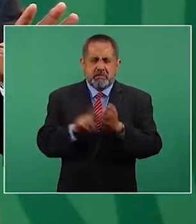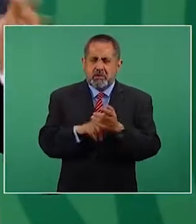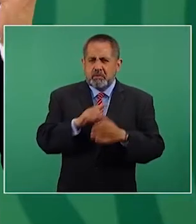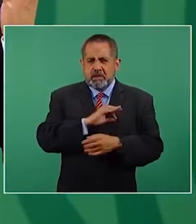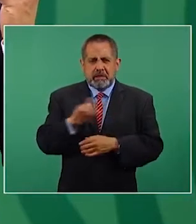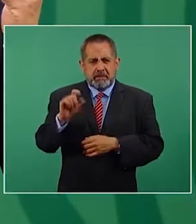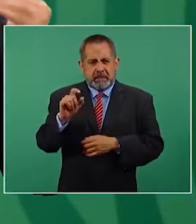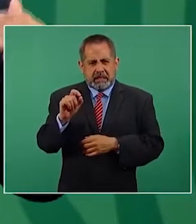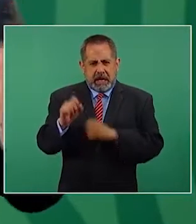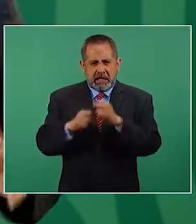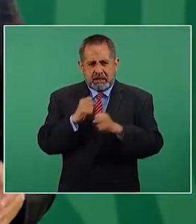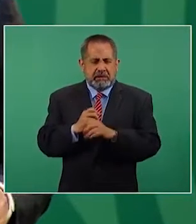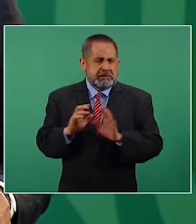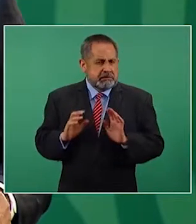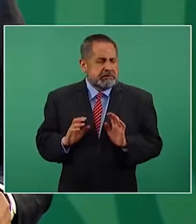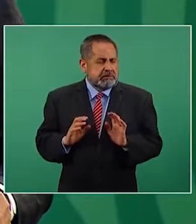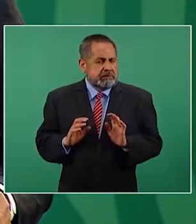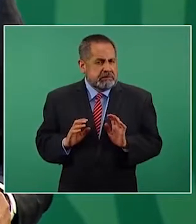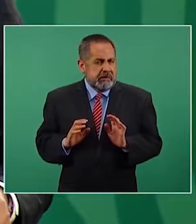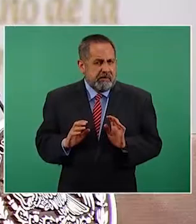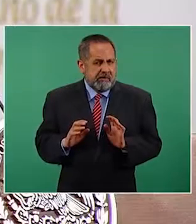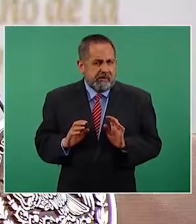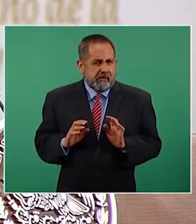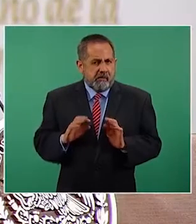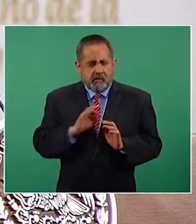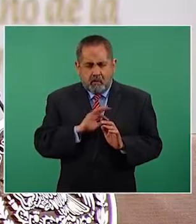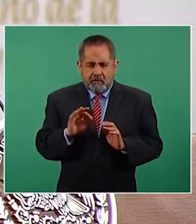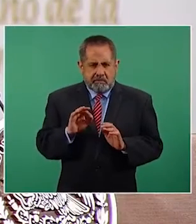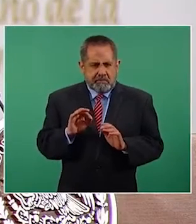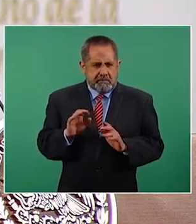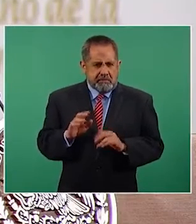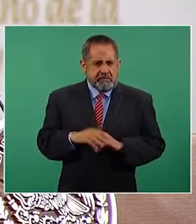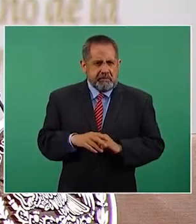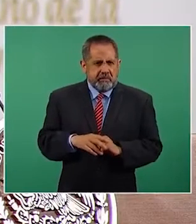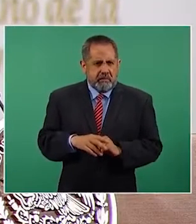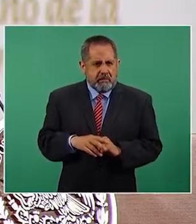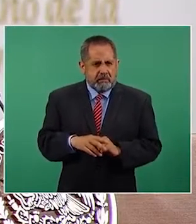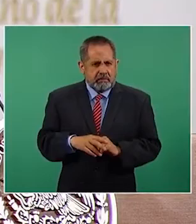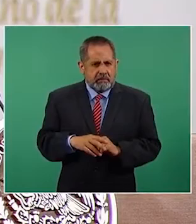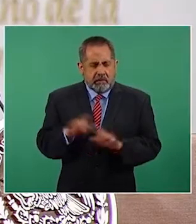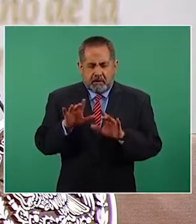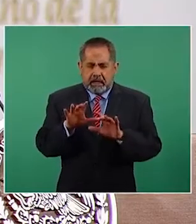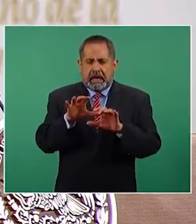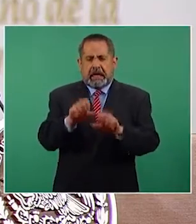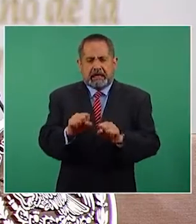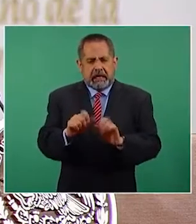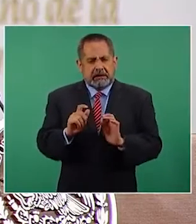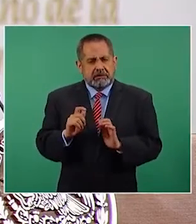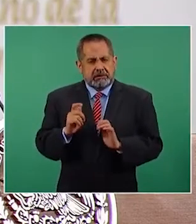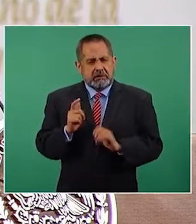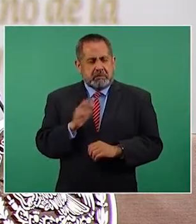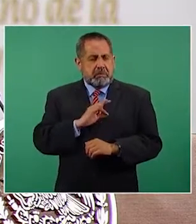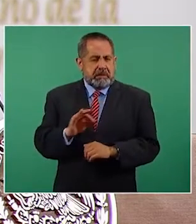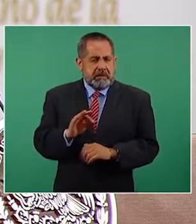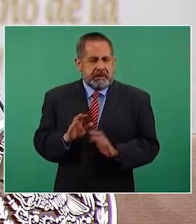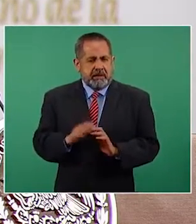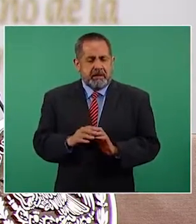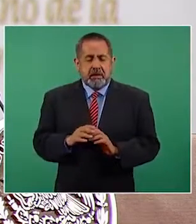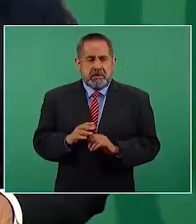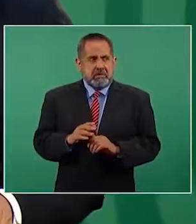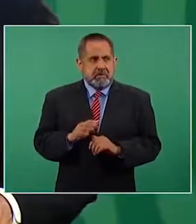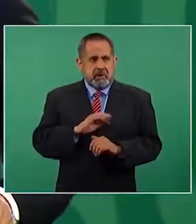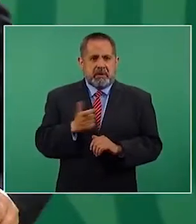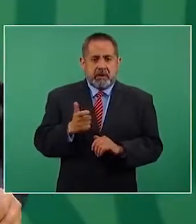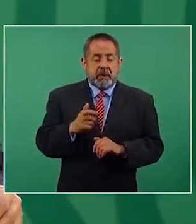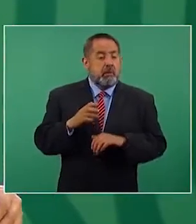20. Entonces, ya pues me va a alcanzar. Porque